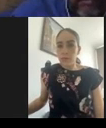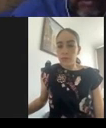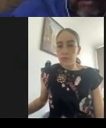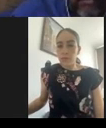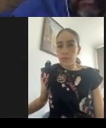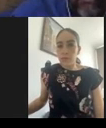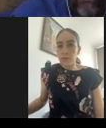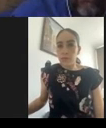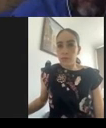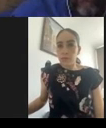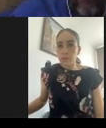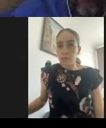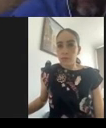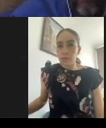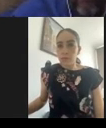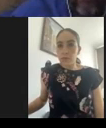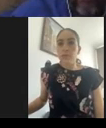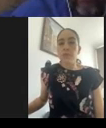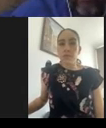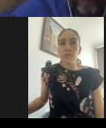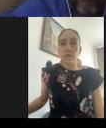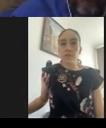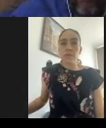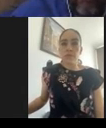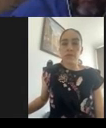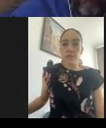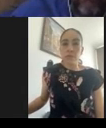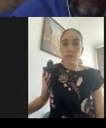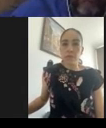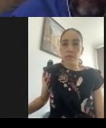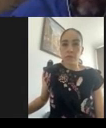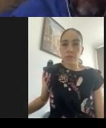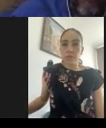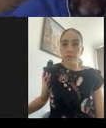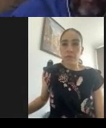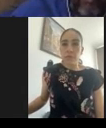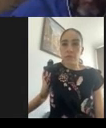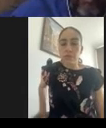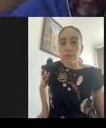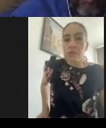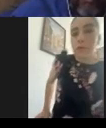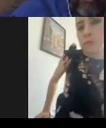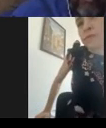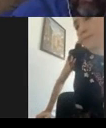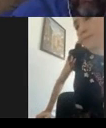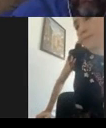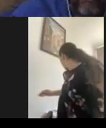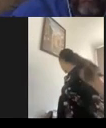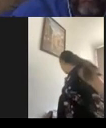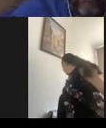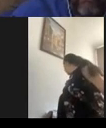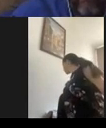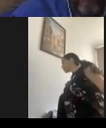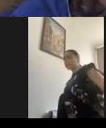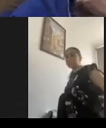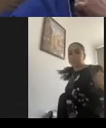y pueda normarse y pueda permanecer por mucho tiempo. Entonces, como estos elementos